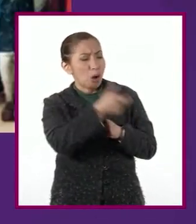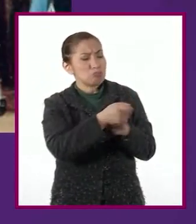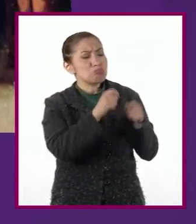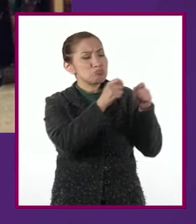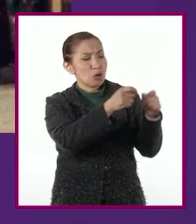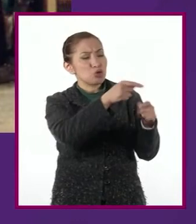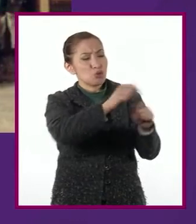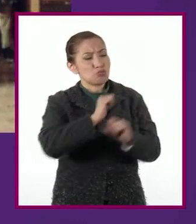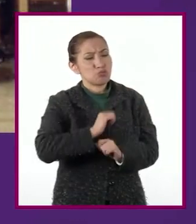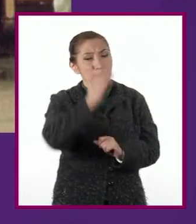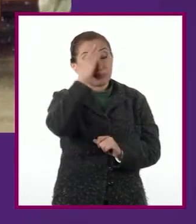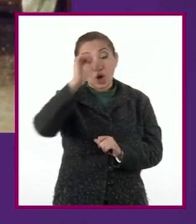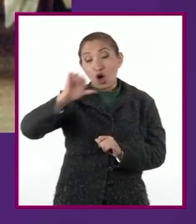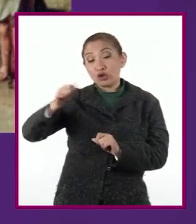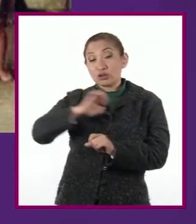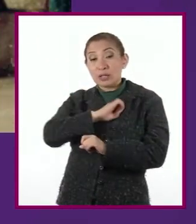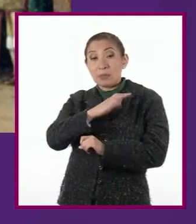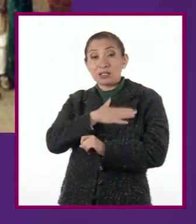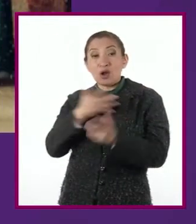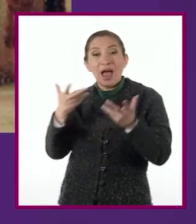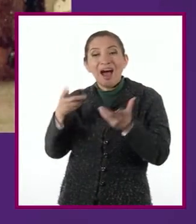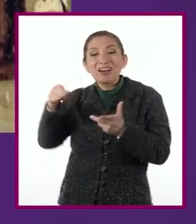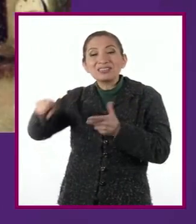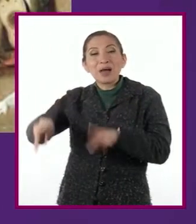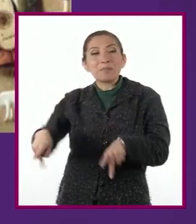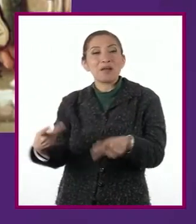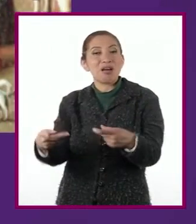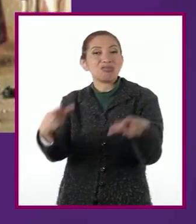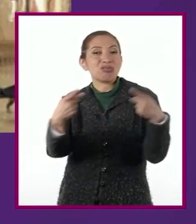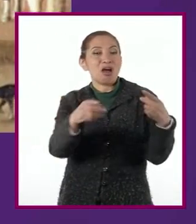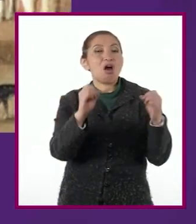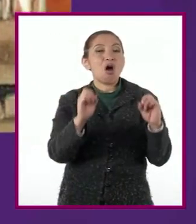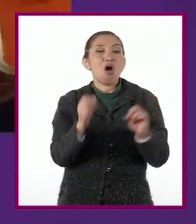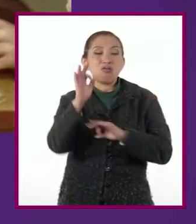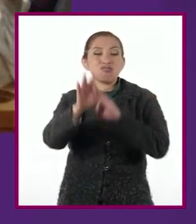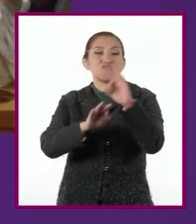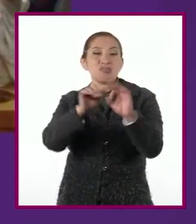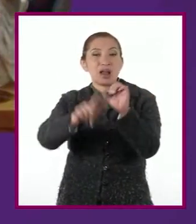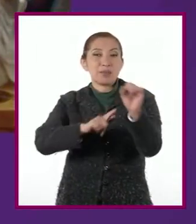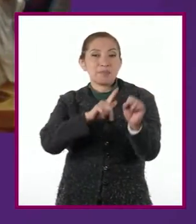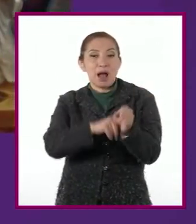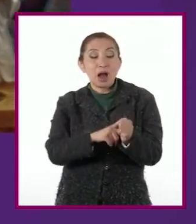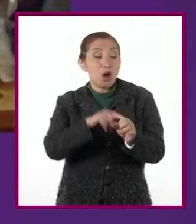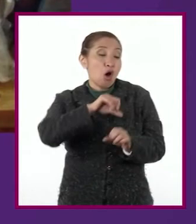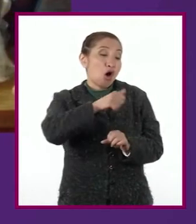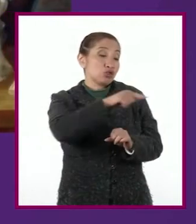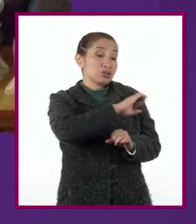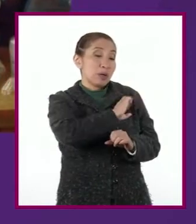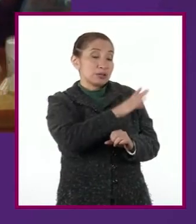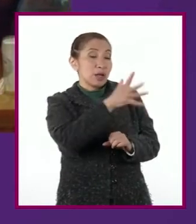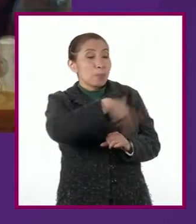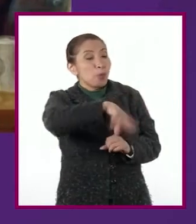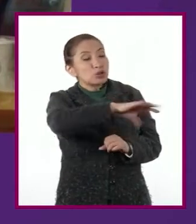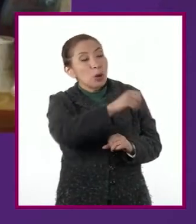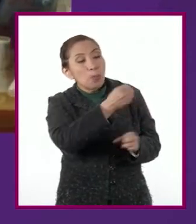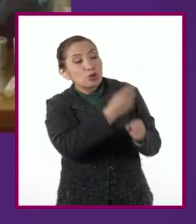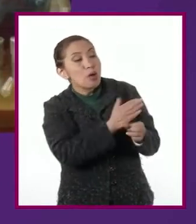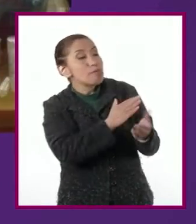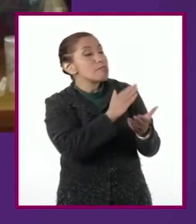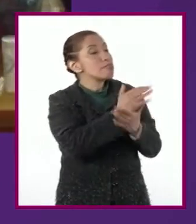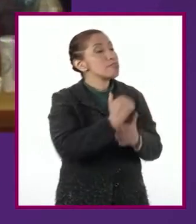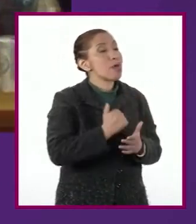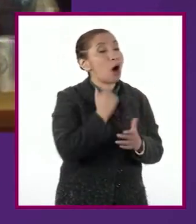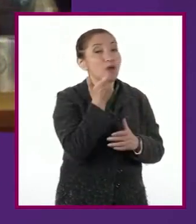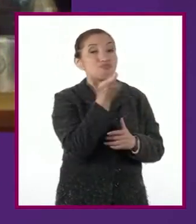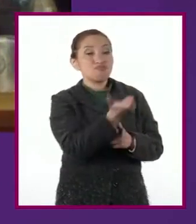También había españoles que se dedicaron al comercio o a la ganadería. Otros eran buscadores de oportunidades